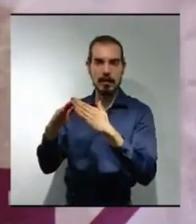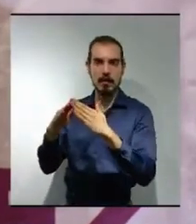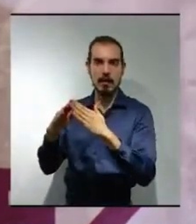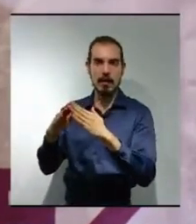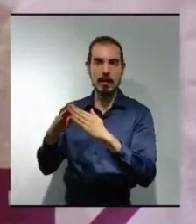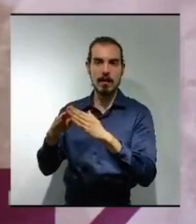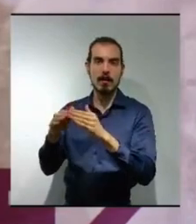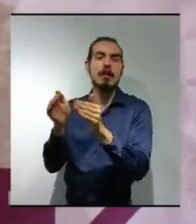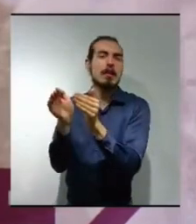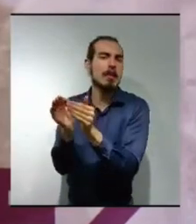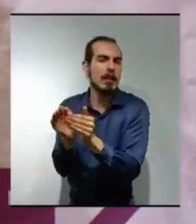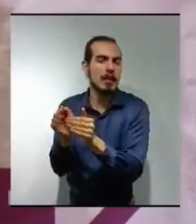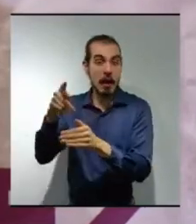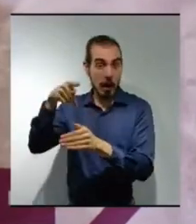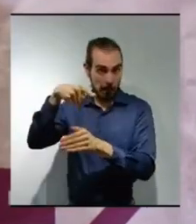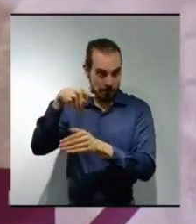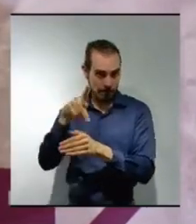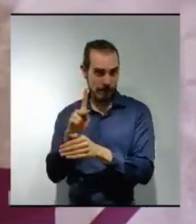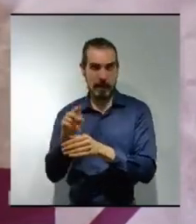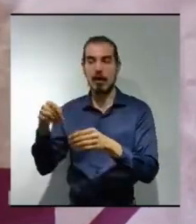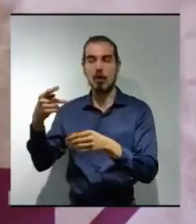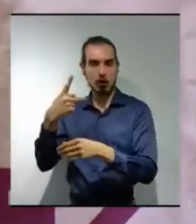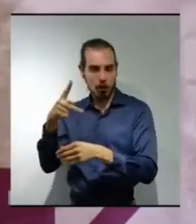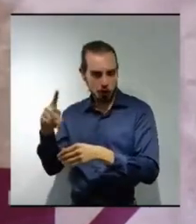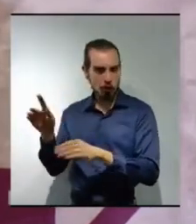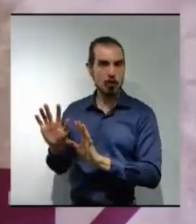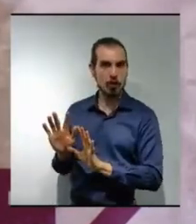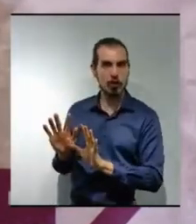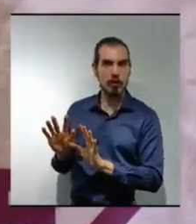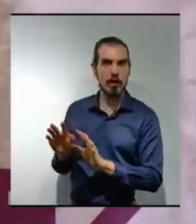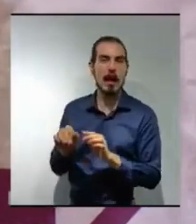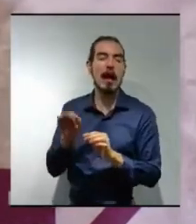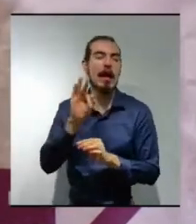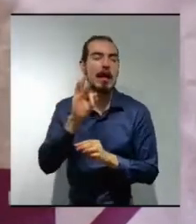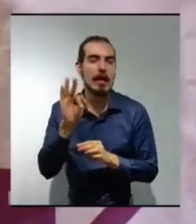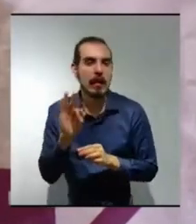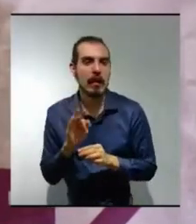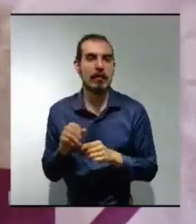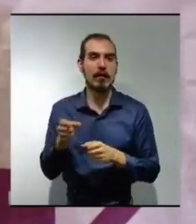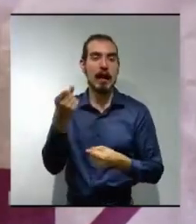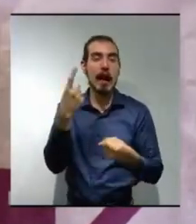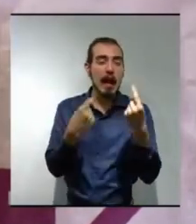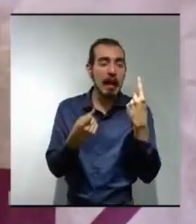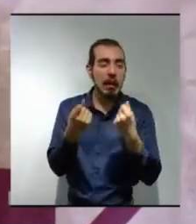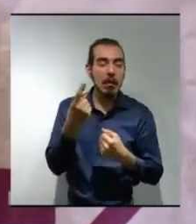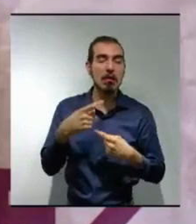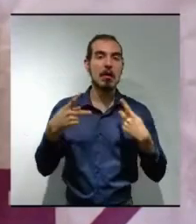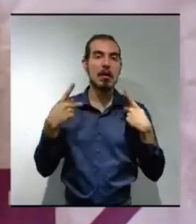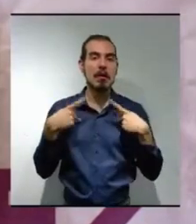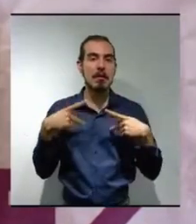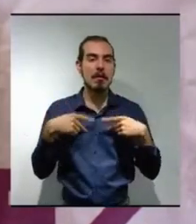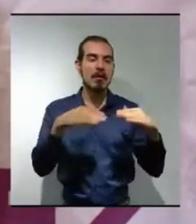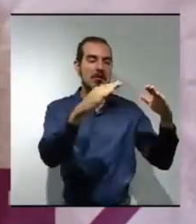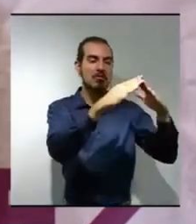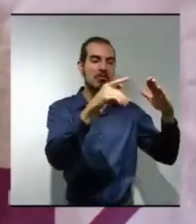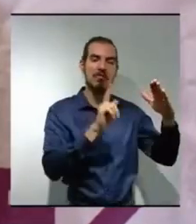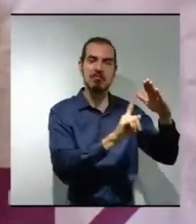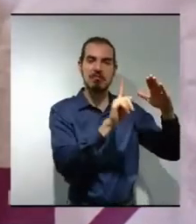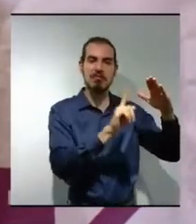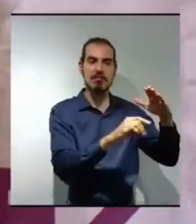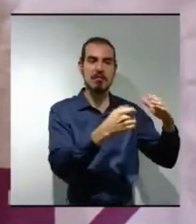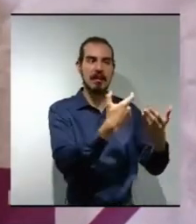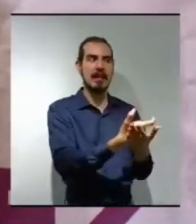un lugar en donde a lo mejor le está haciendo rico a alguien o está sosteniendo o manteniendo a alguien que no le ofrece